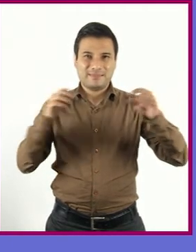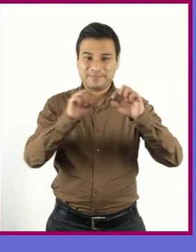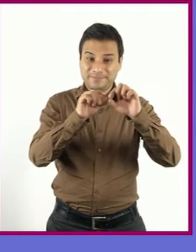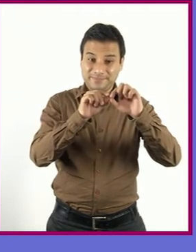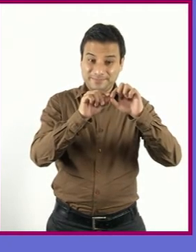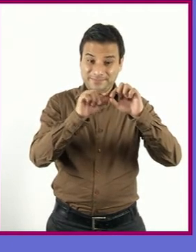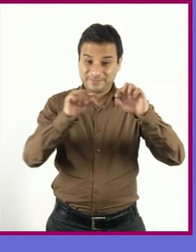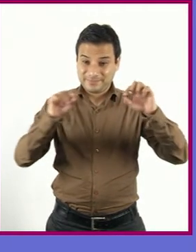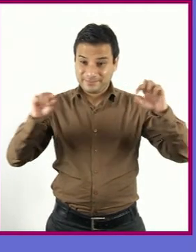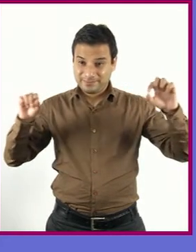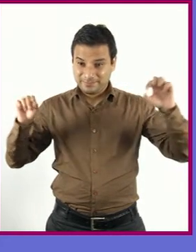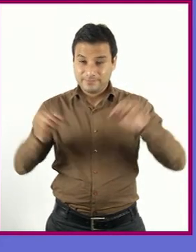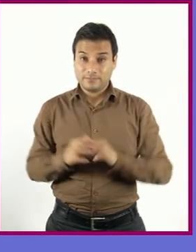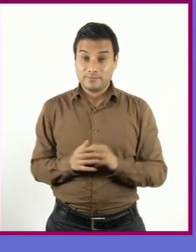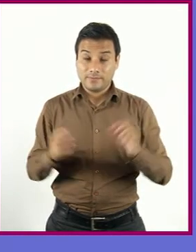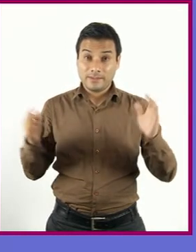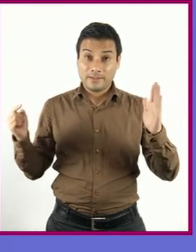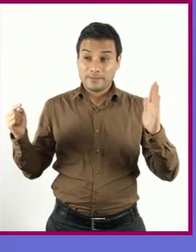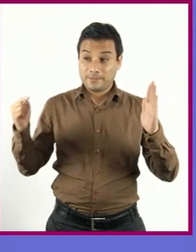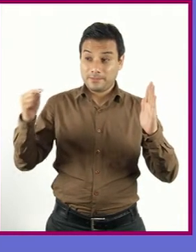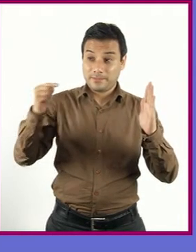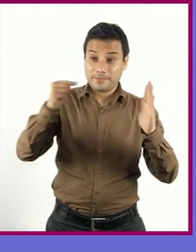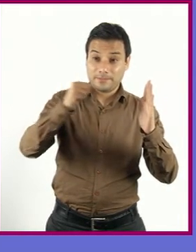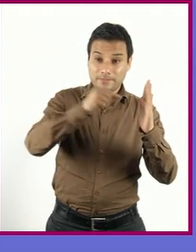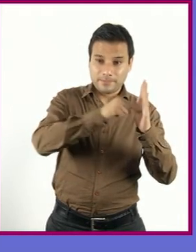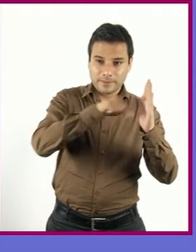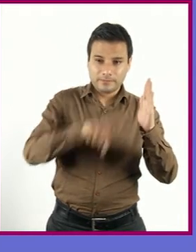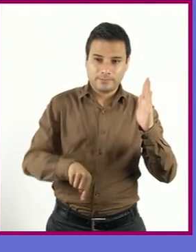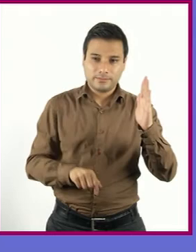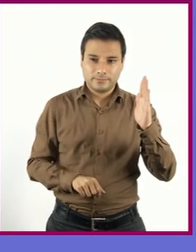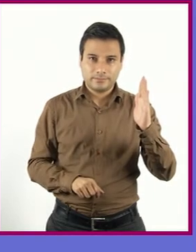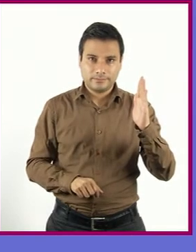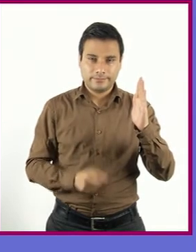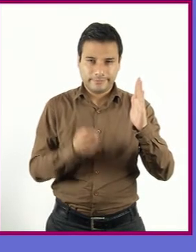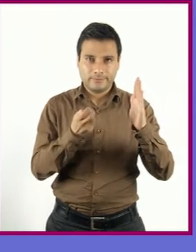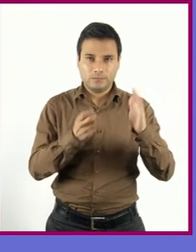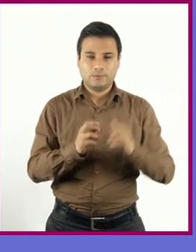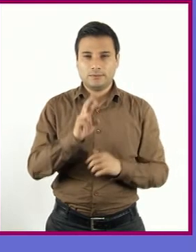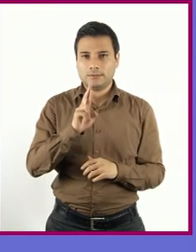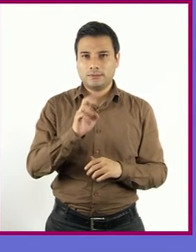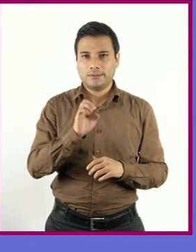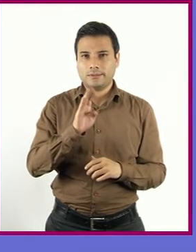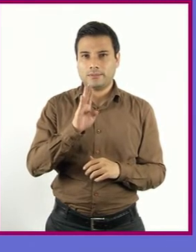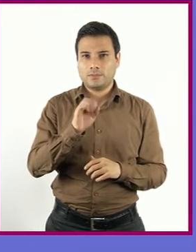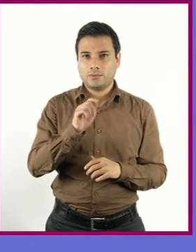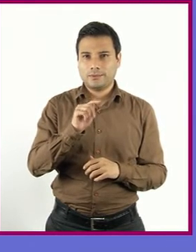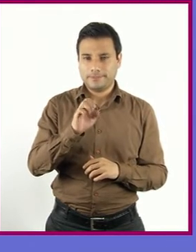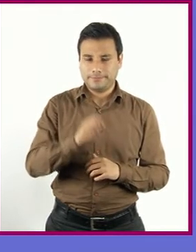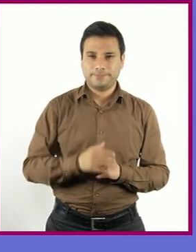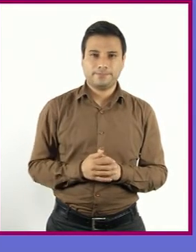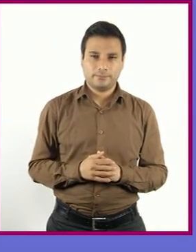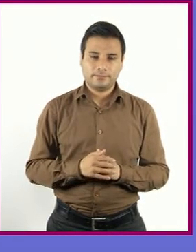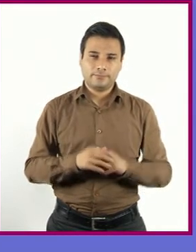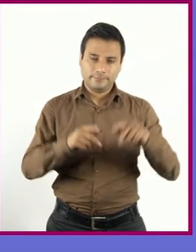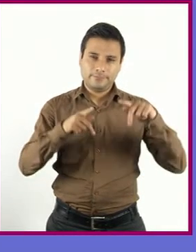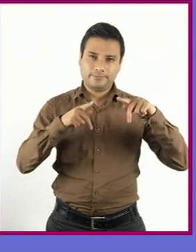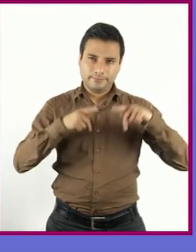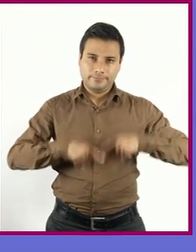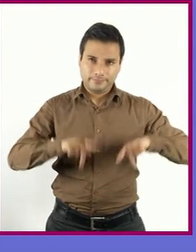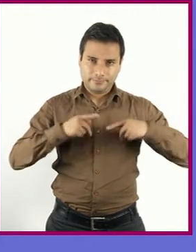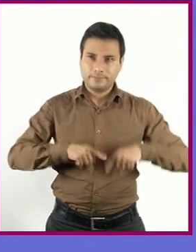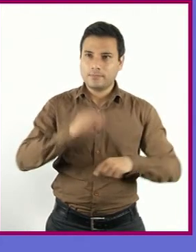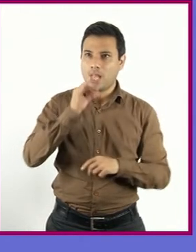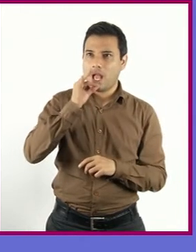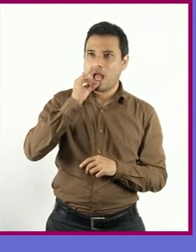diana hace impacto, pero no queda incrustada dentro de la diana. Nuevamente, el atleta tendrá que llamar